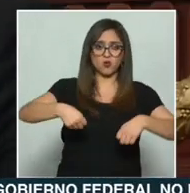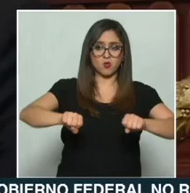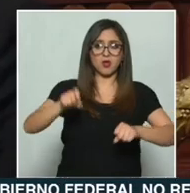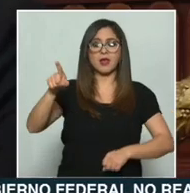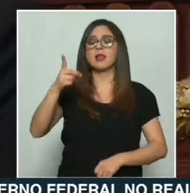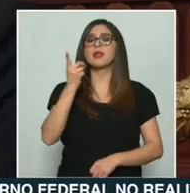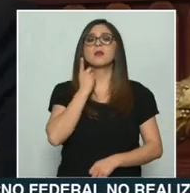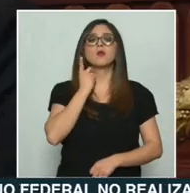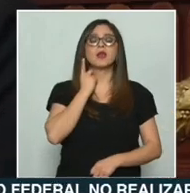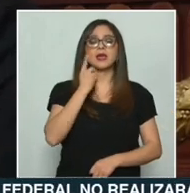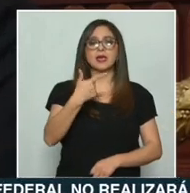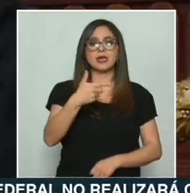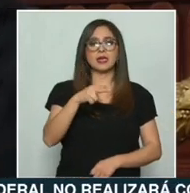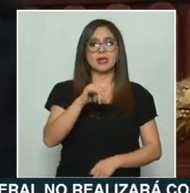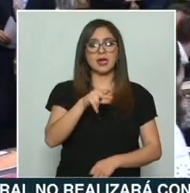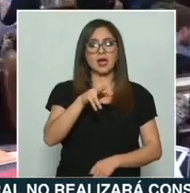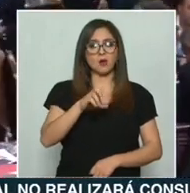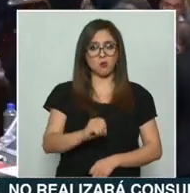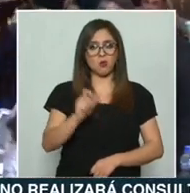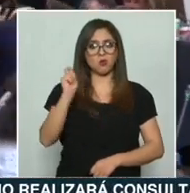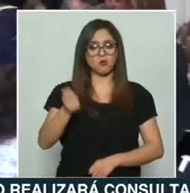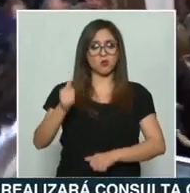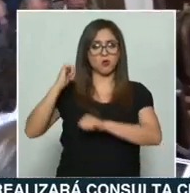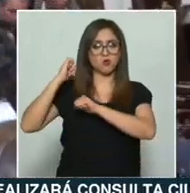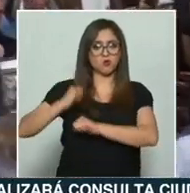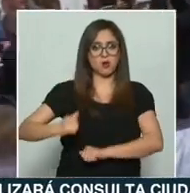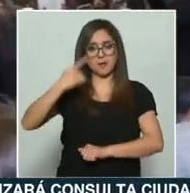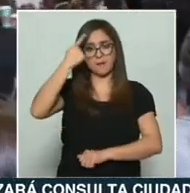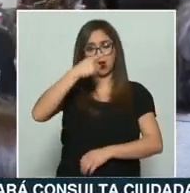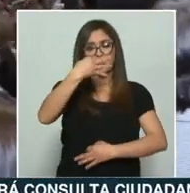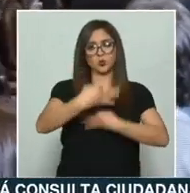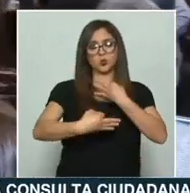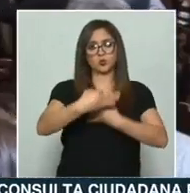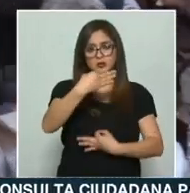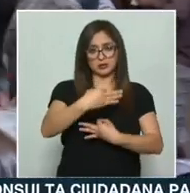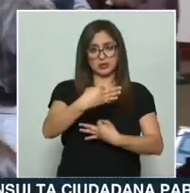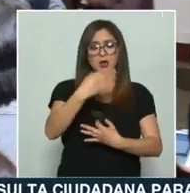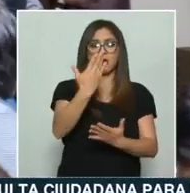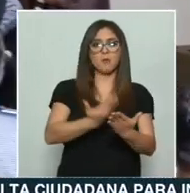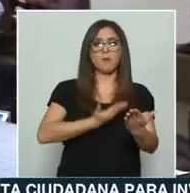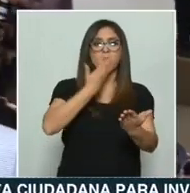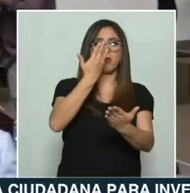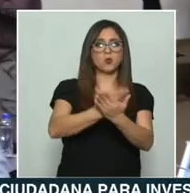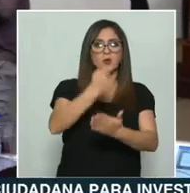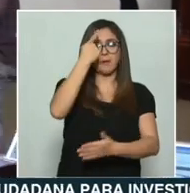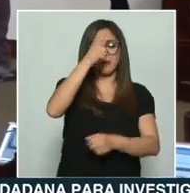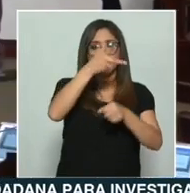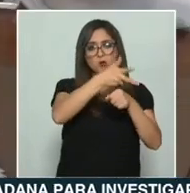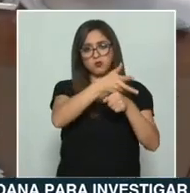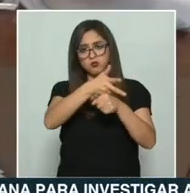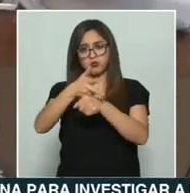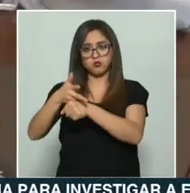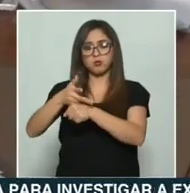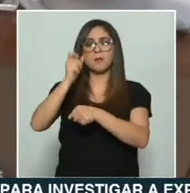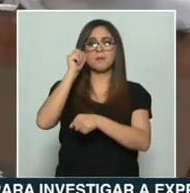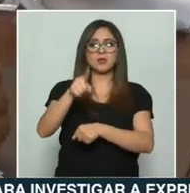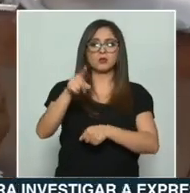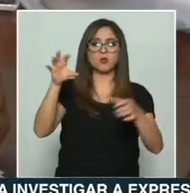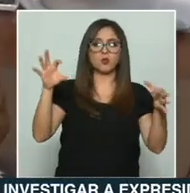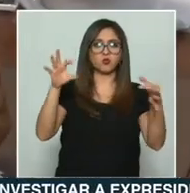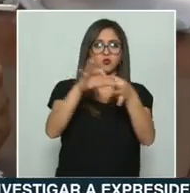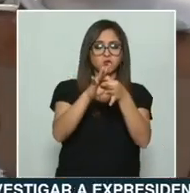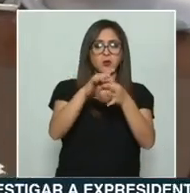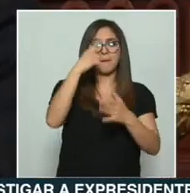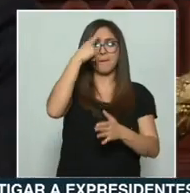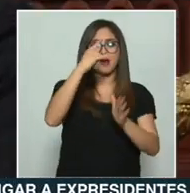Guillermo Lerdo de Tejada, de la Comisión de Administración y Procuración de Justicia, propuso que los equipos de seguridad sean rotulados con las